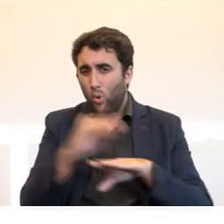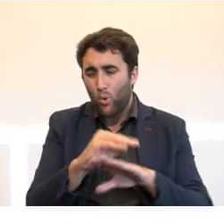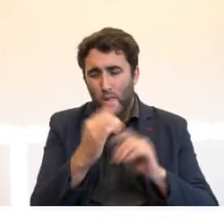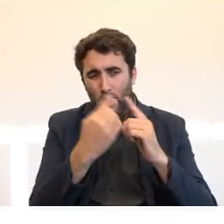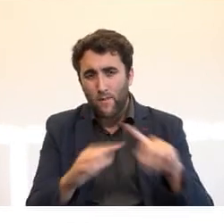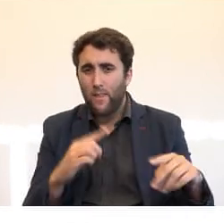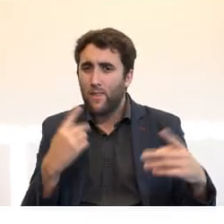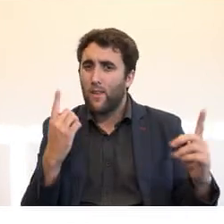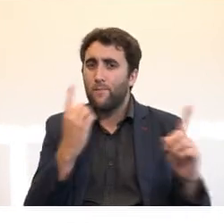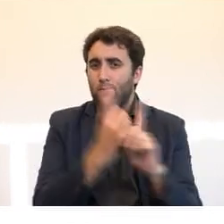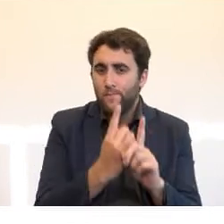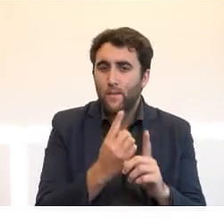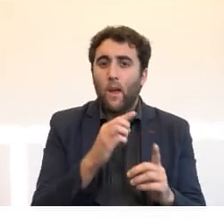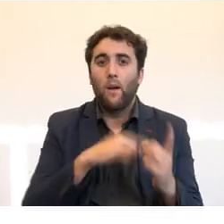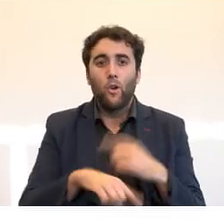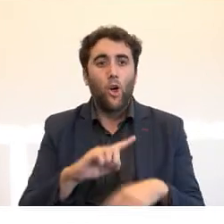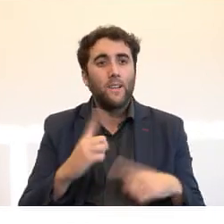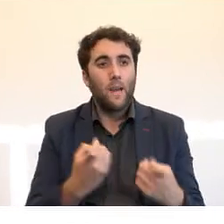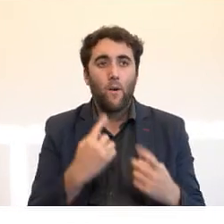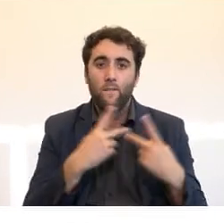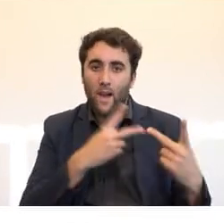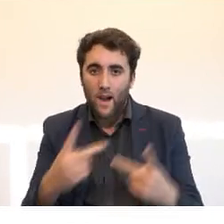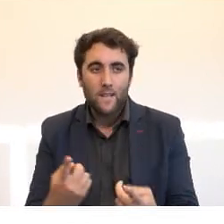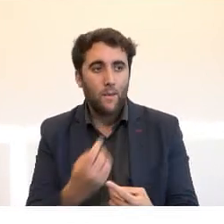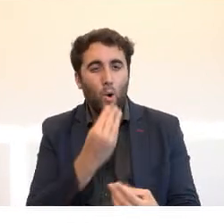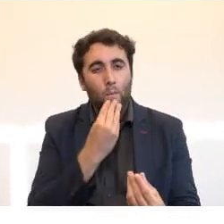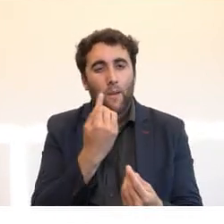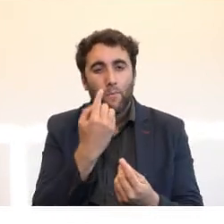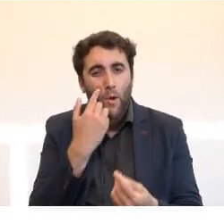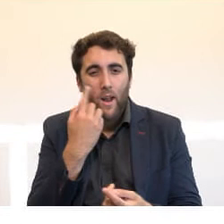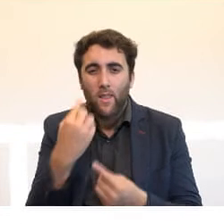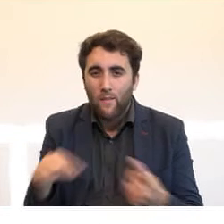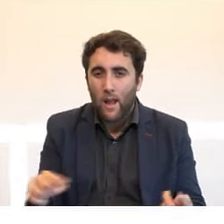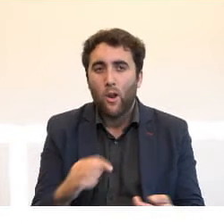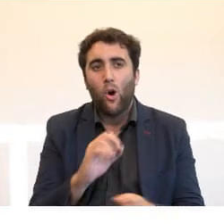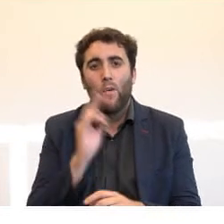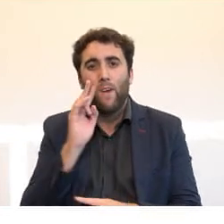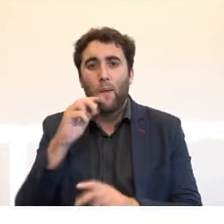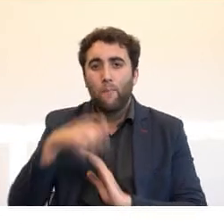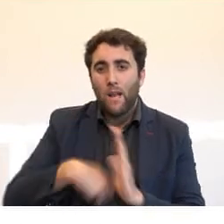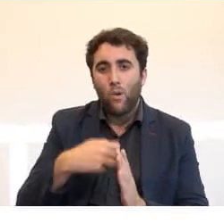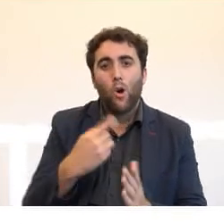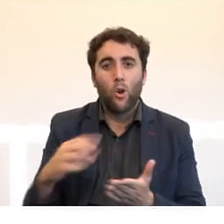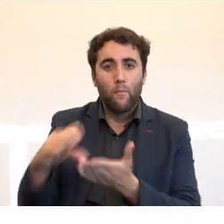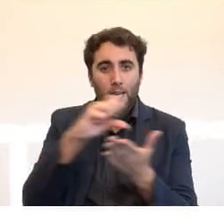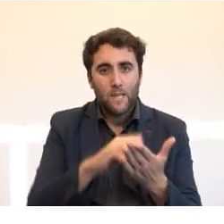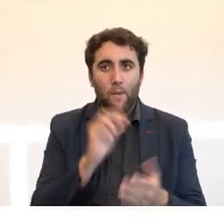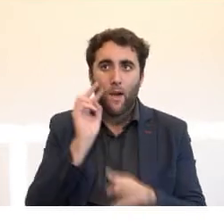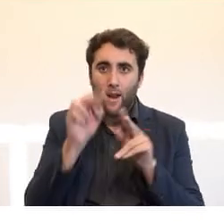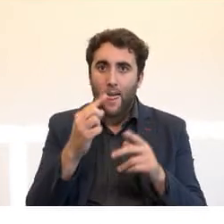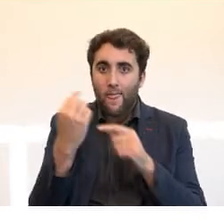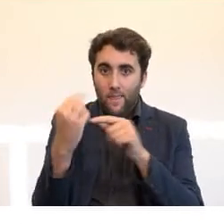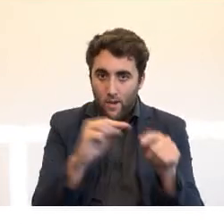necesitamos viajar, comer cosas distintas, ver películas de otros países para ver cómo lo diferente nos puede